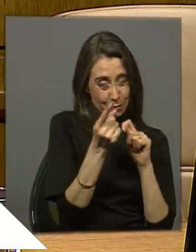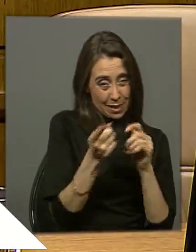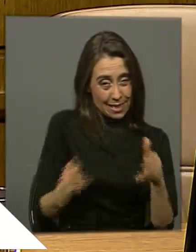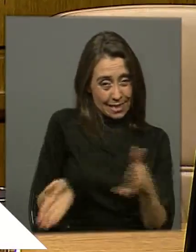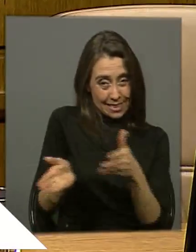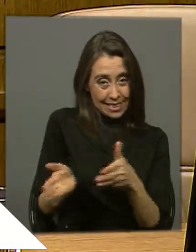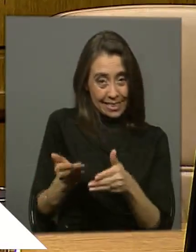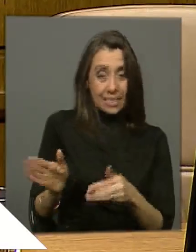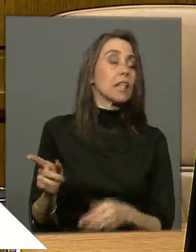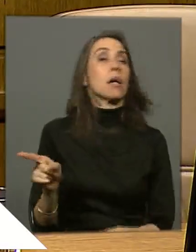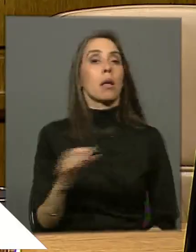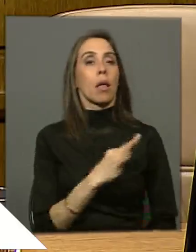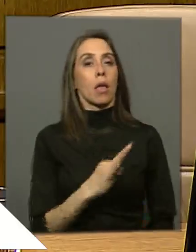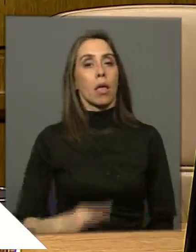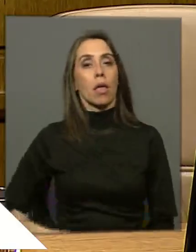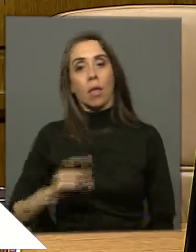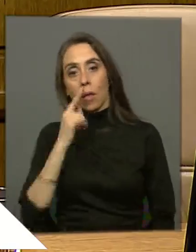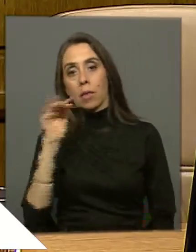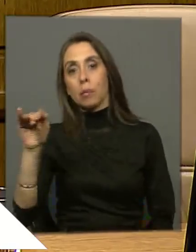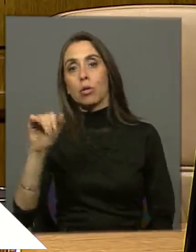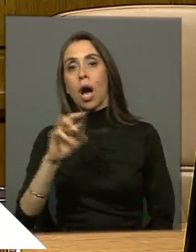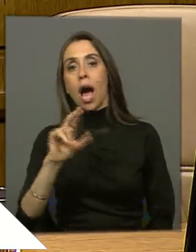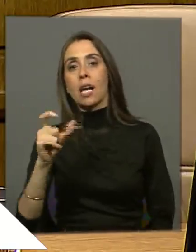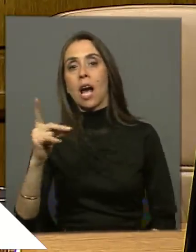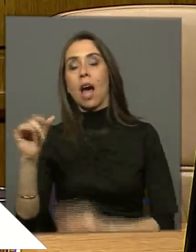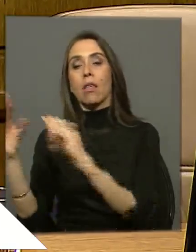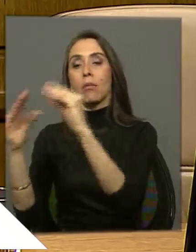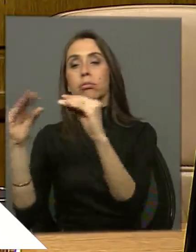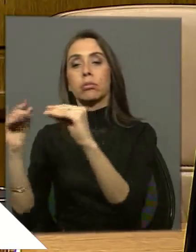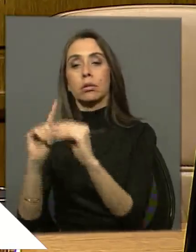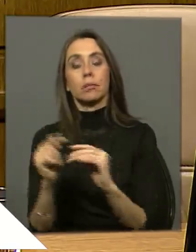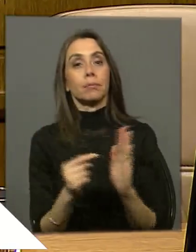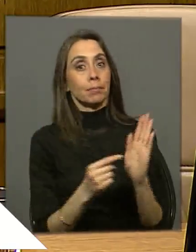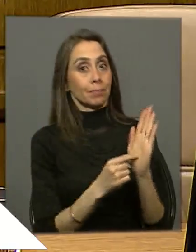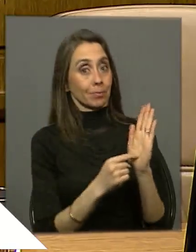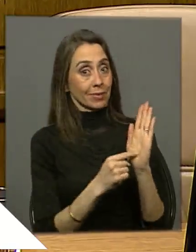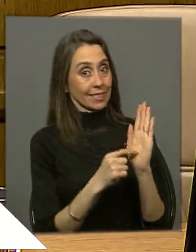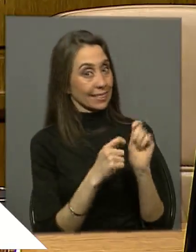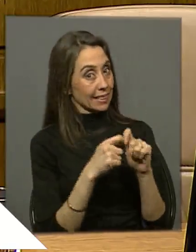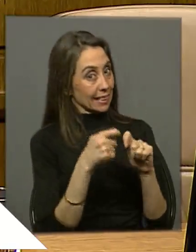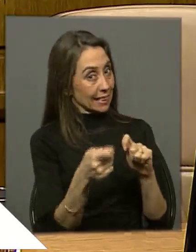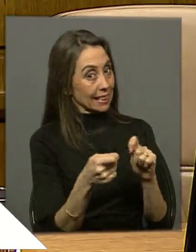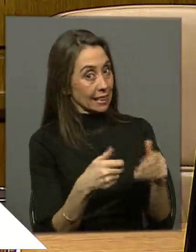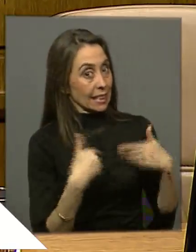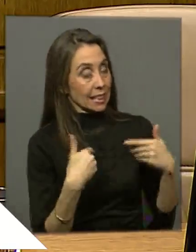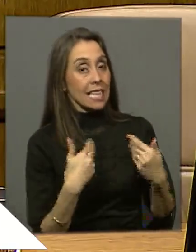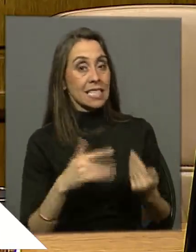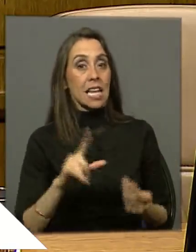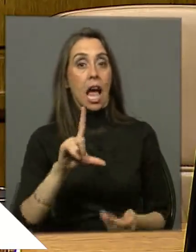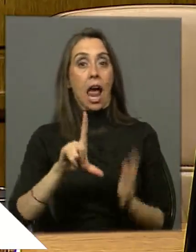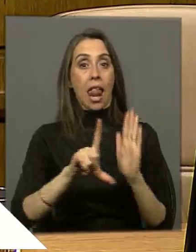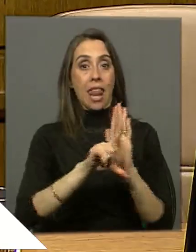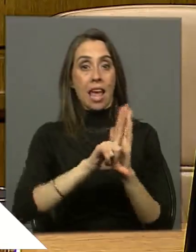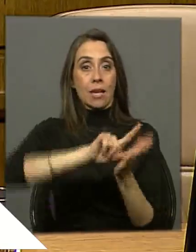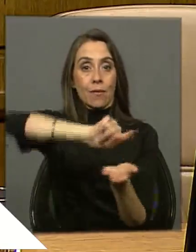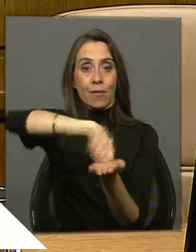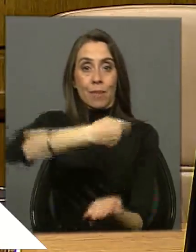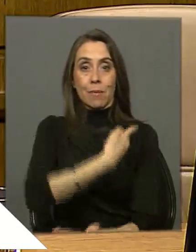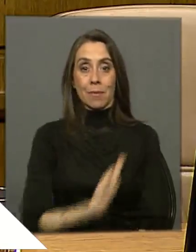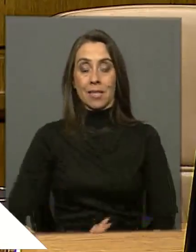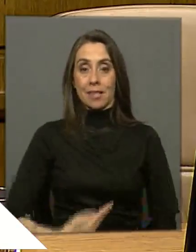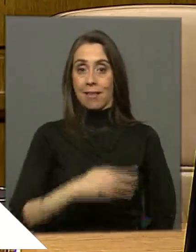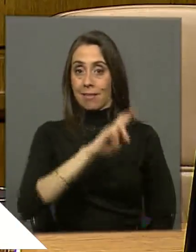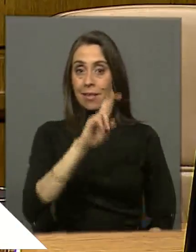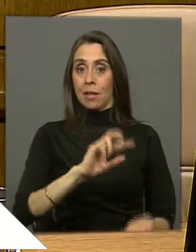diputado regada por su intermedio, este incentivo de que efectivamente promulgada la ley, los